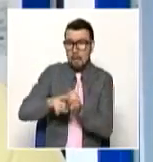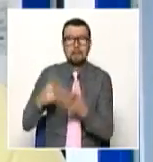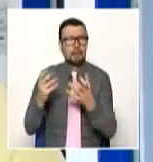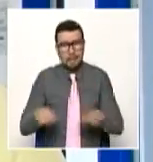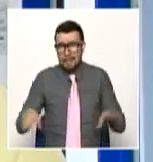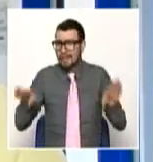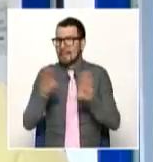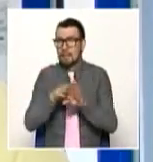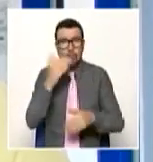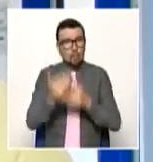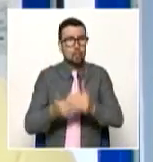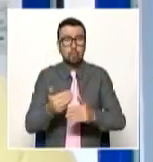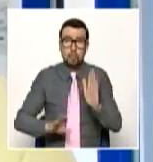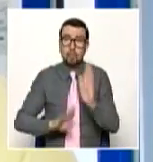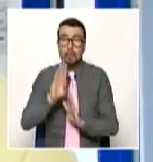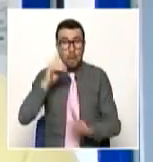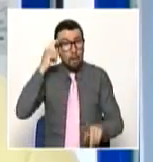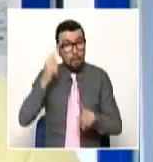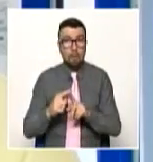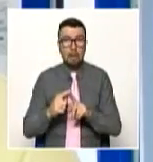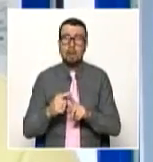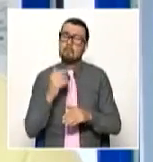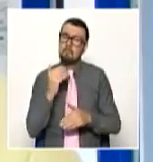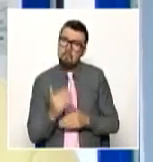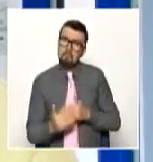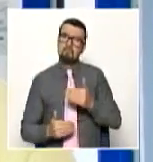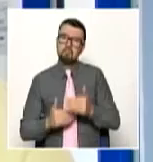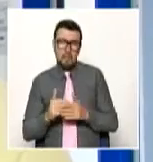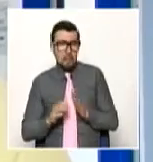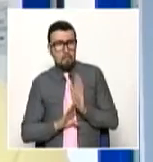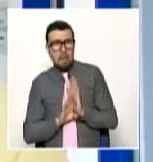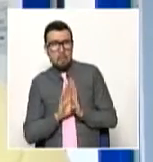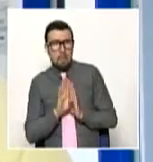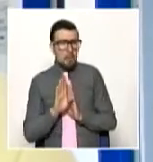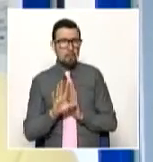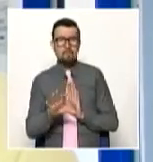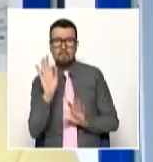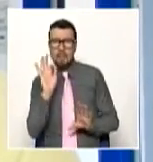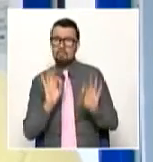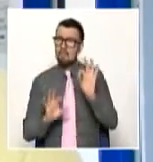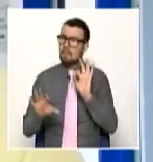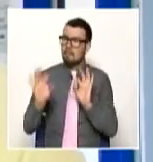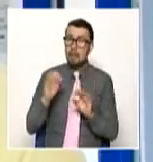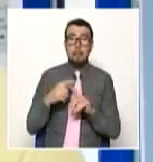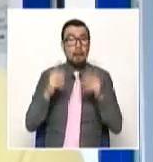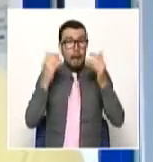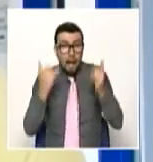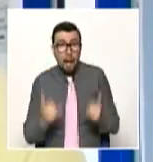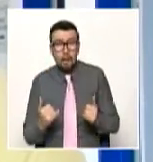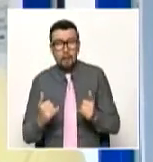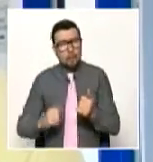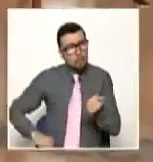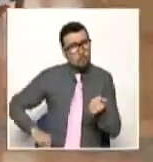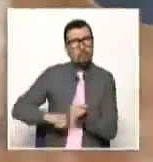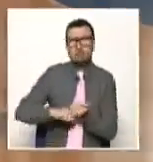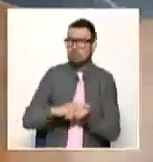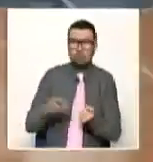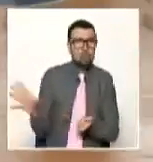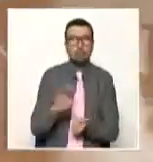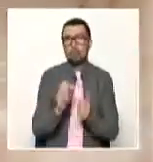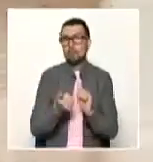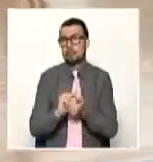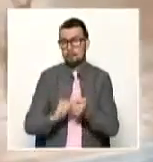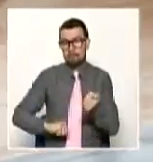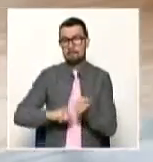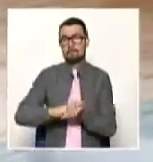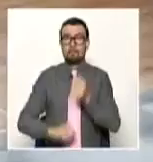mismas opciones de desarrollo y que progresivamente pues nosotros podamos irse seleccionando, pero a hoy le estamos apostando a todos los deportes. Uno de los